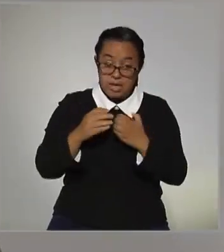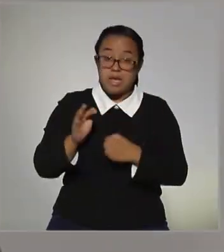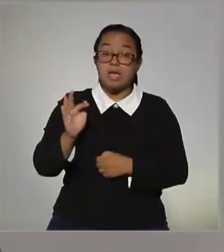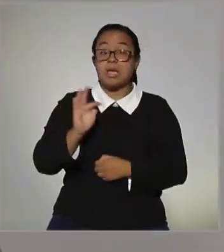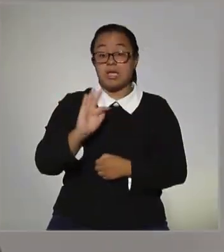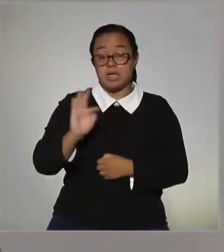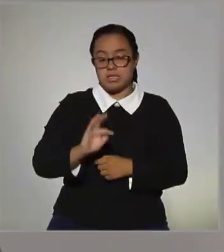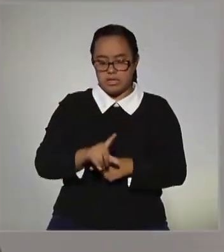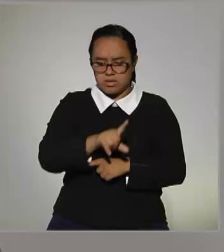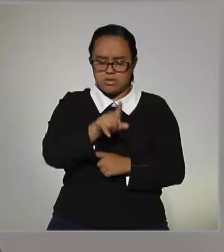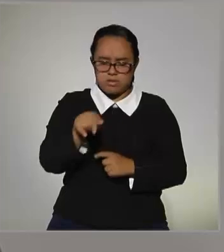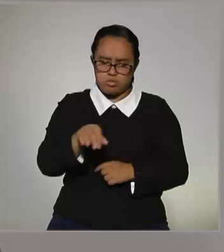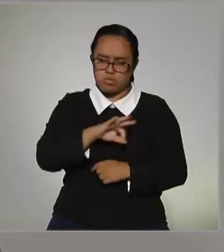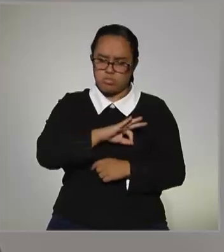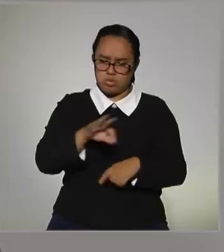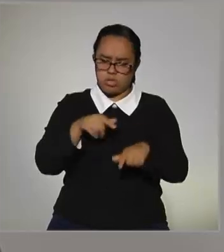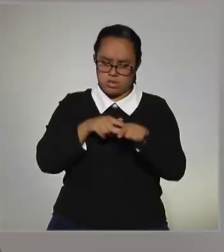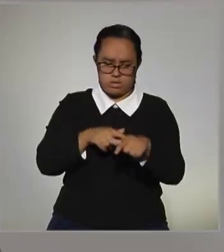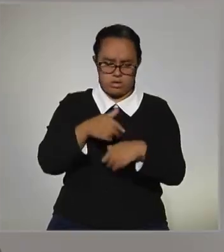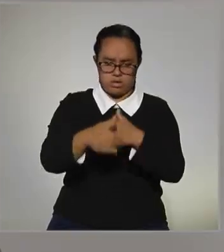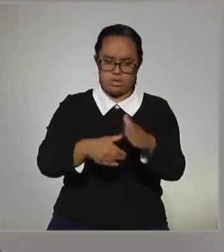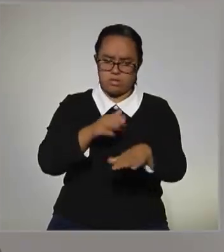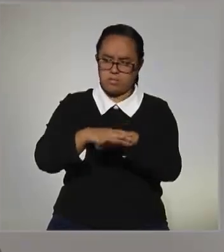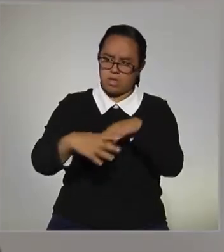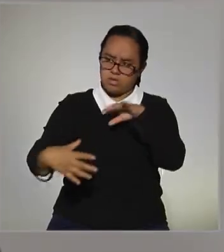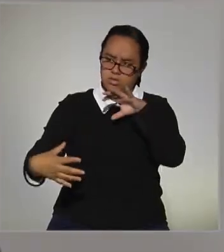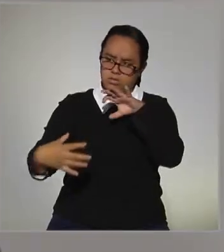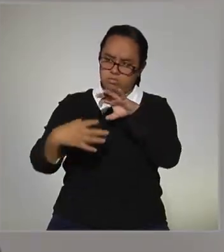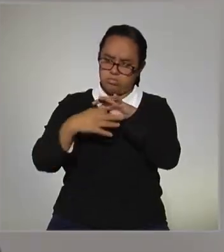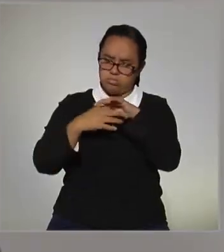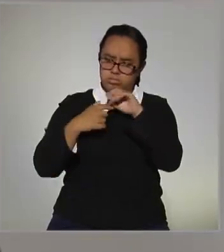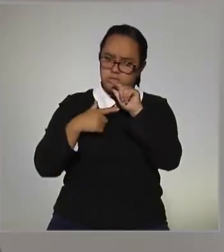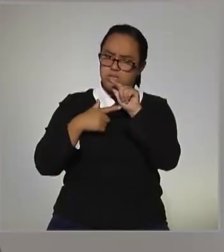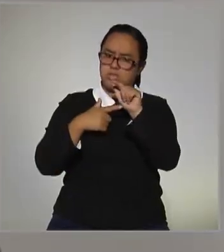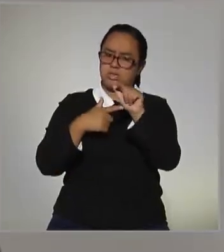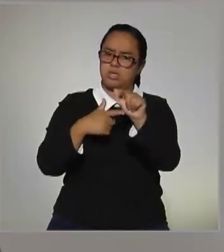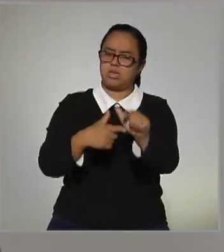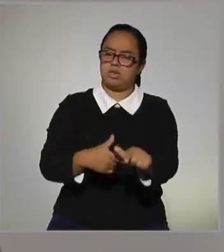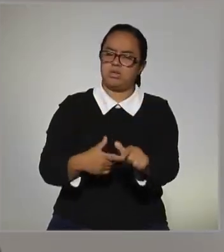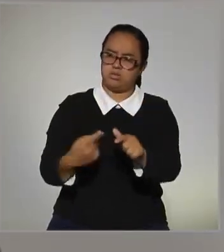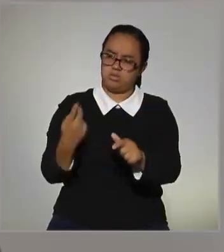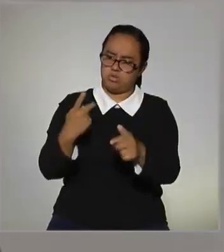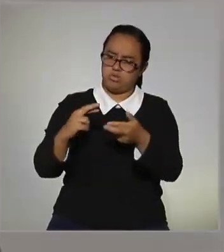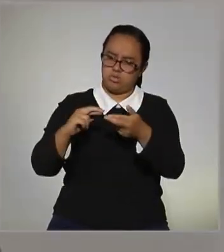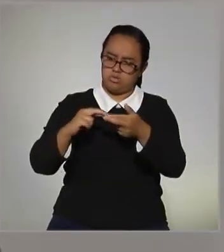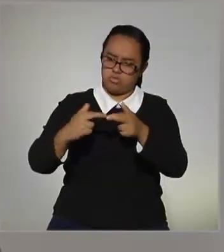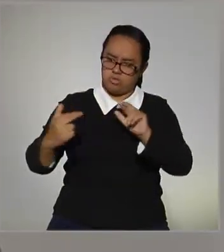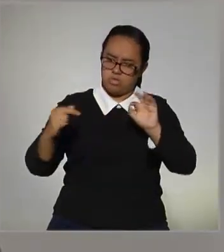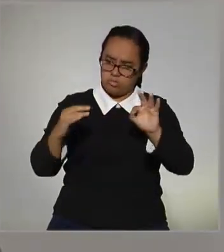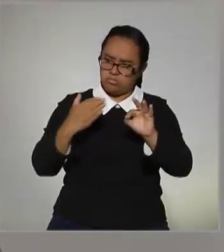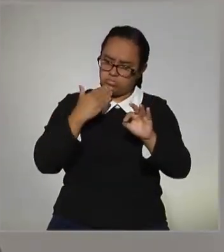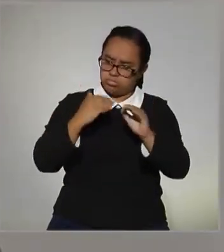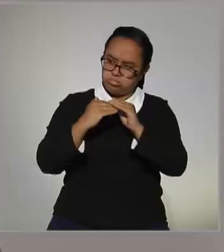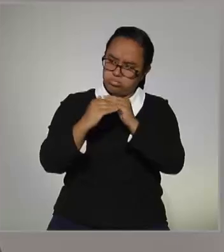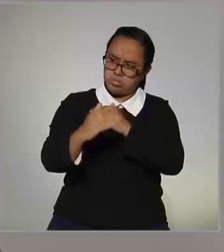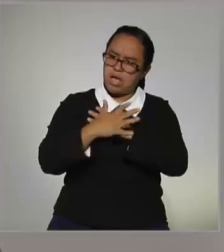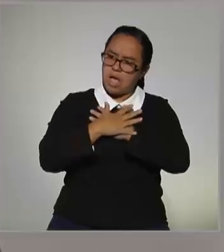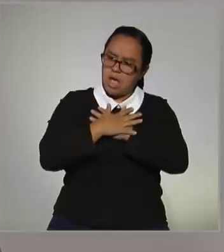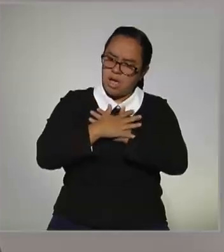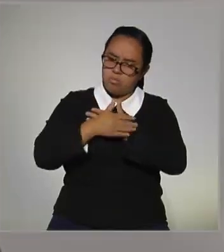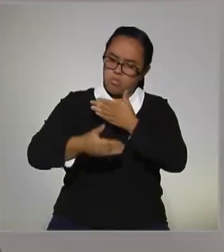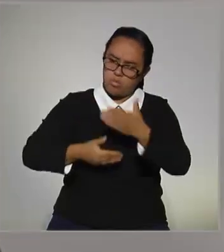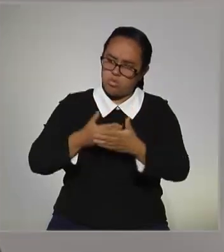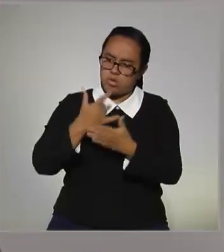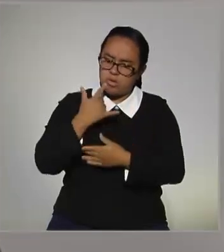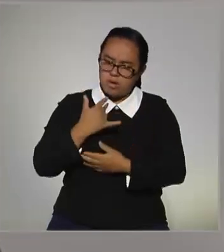permite que uno pueda seguir, e incluso en un vínculo, se pueda seguir manteniendo una relación estable, cordial, amorosa,